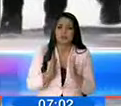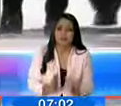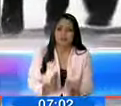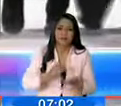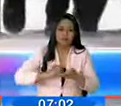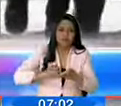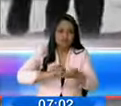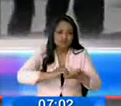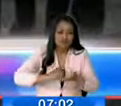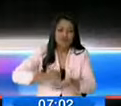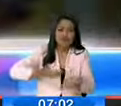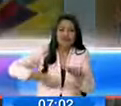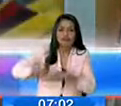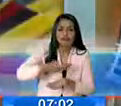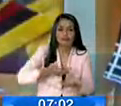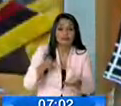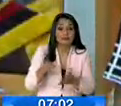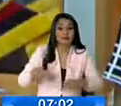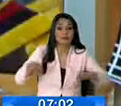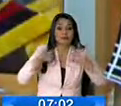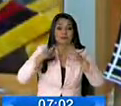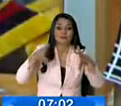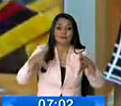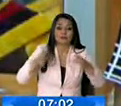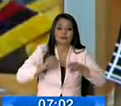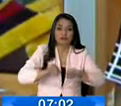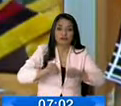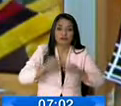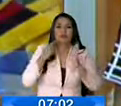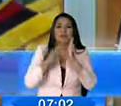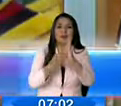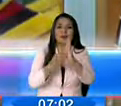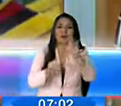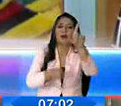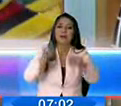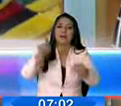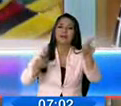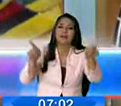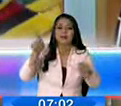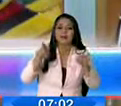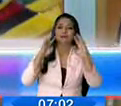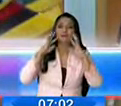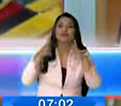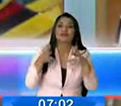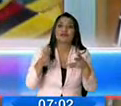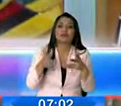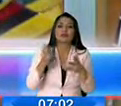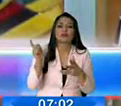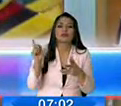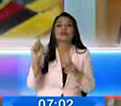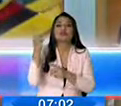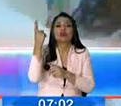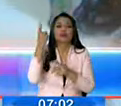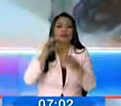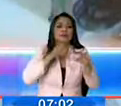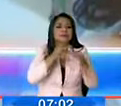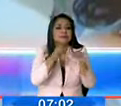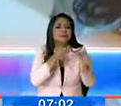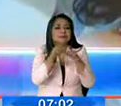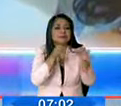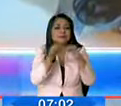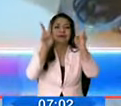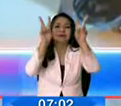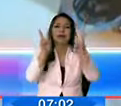y la compartitividad. A veces estamos preocupados por llenar los cuadernos con teorías que a